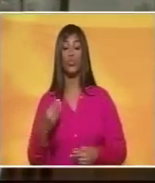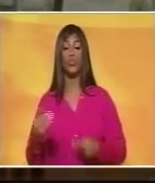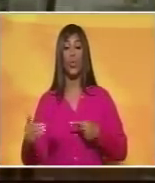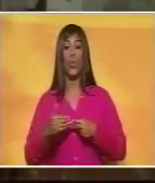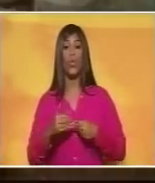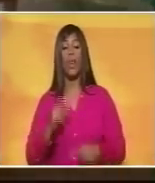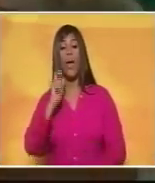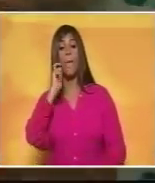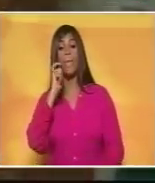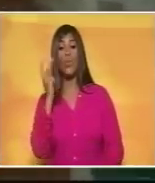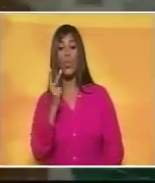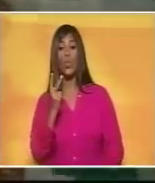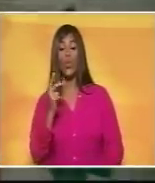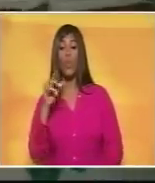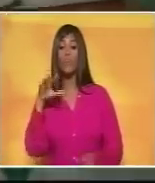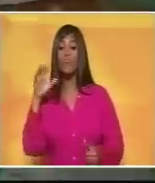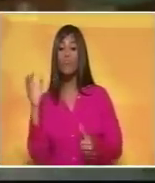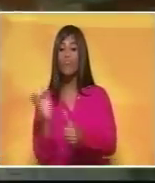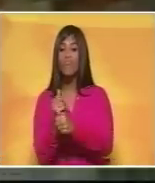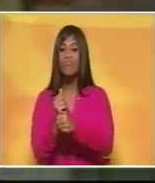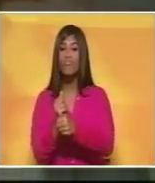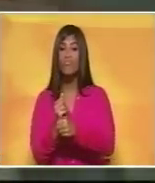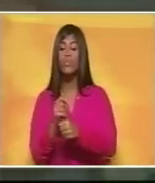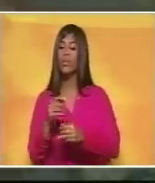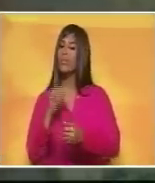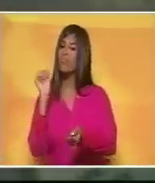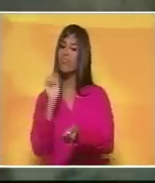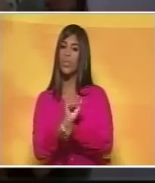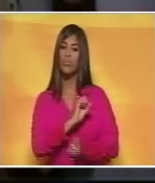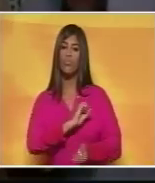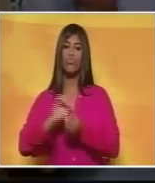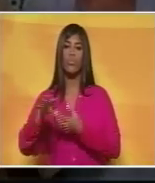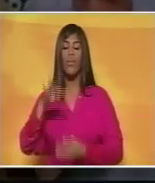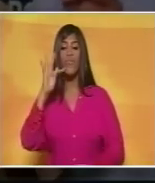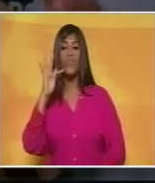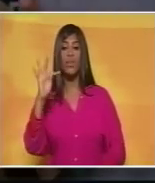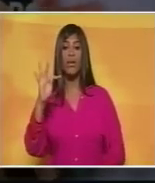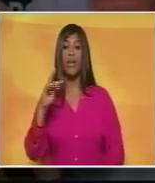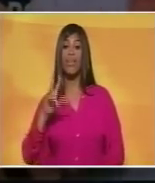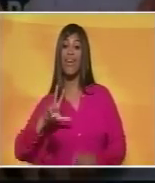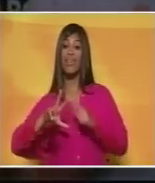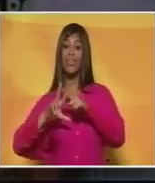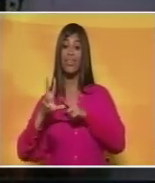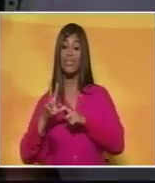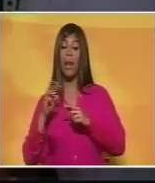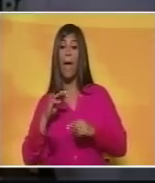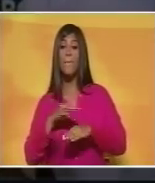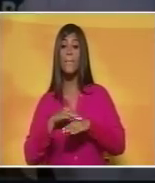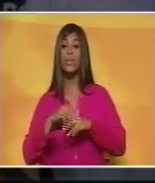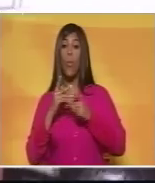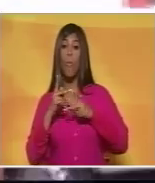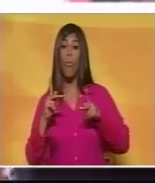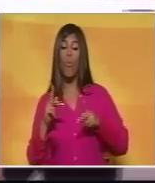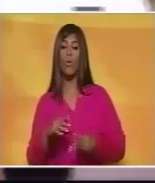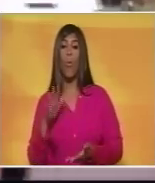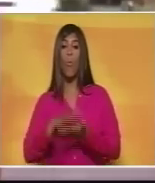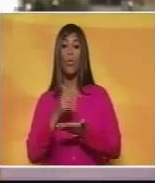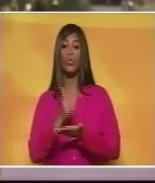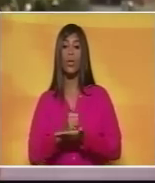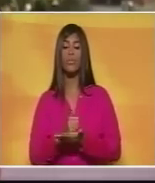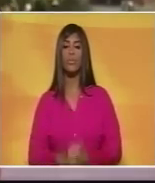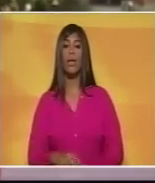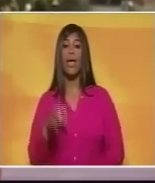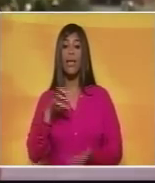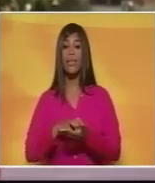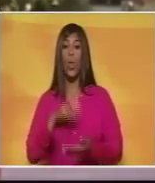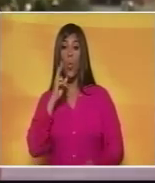que fueron capturadas con los medicamentos quedaron a la orden de la Fiscalía Tercera del Ministerio Público en Puerto Ordaz. Desde el estado